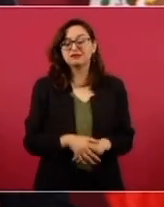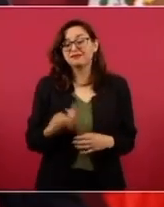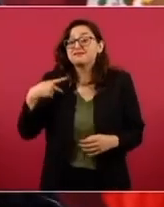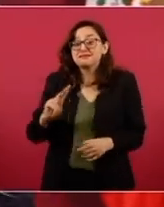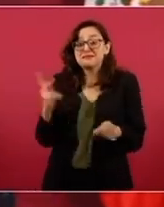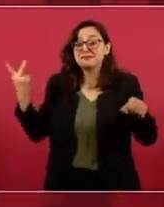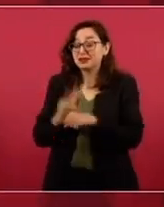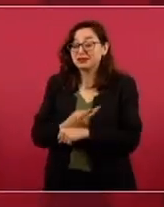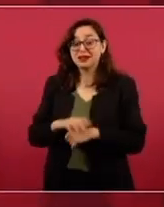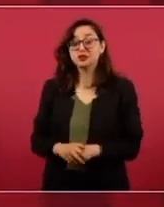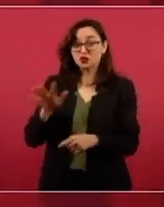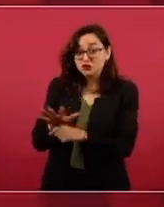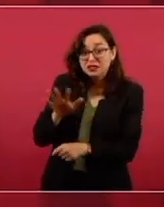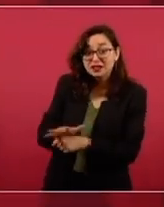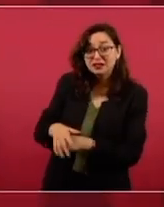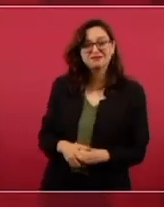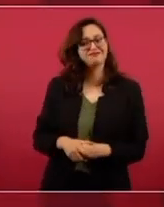participaron